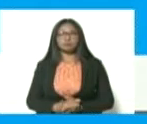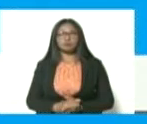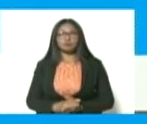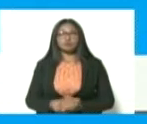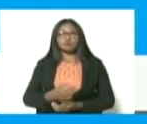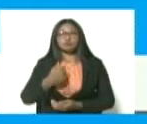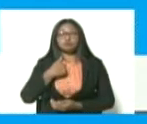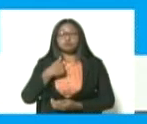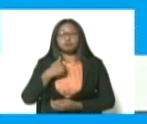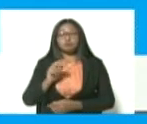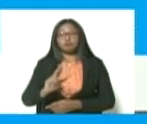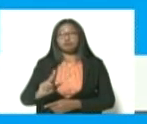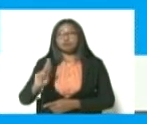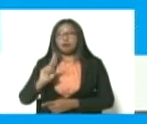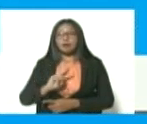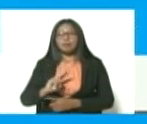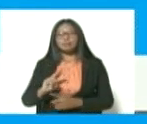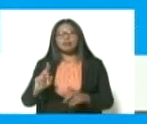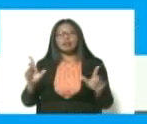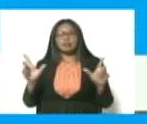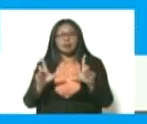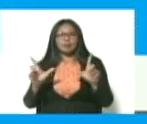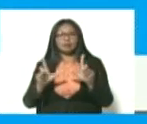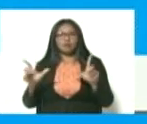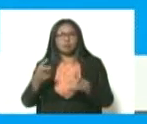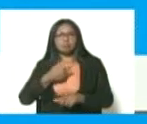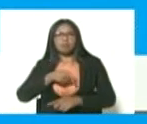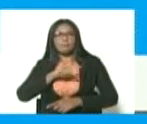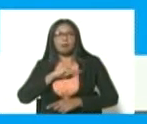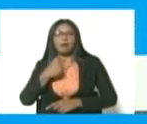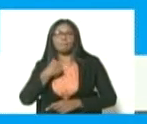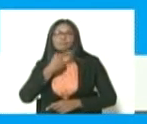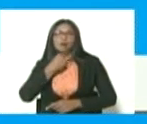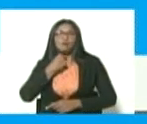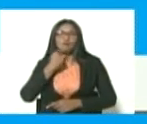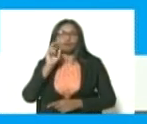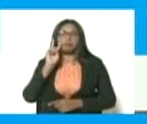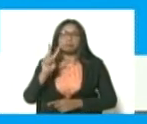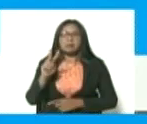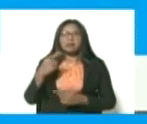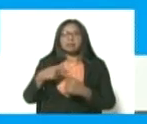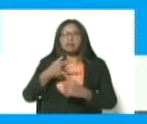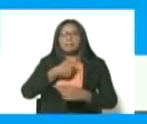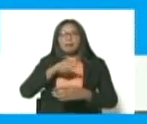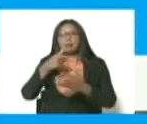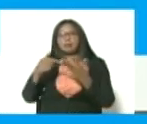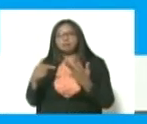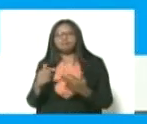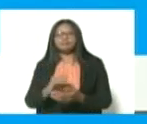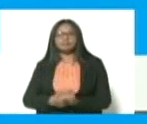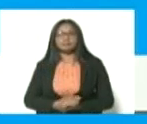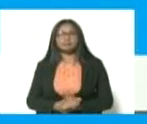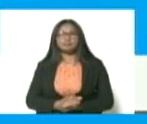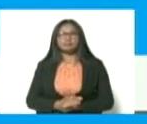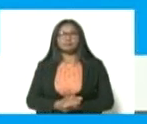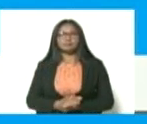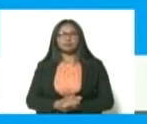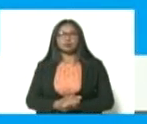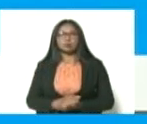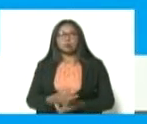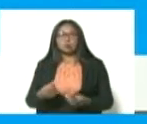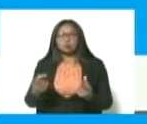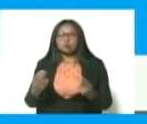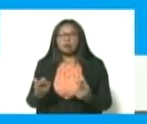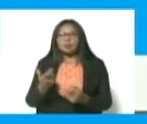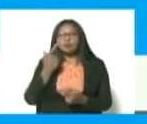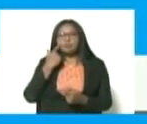usuario de la televisión pública española y de otras televisoras de España. Así que hago seguimiento de la